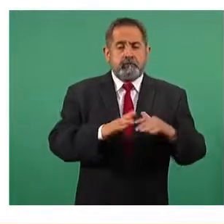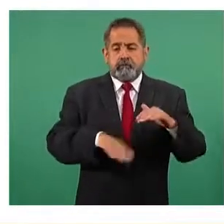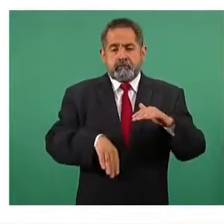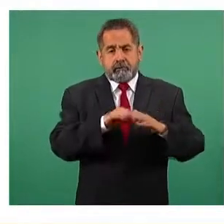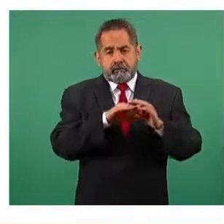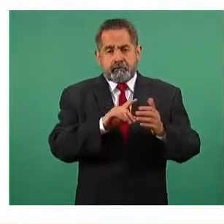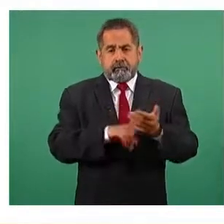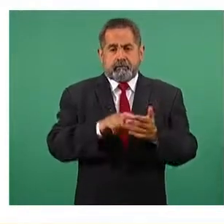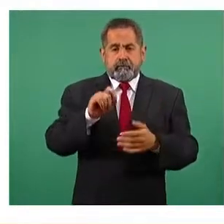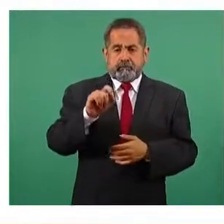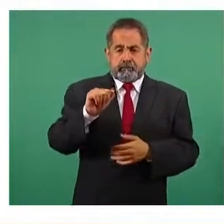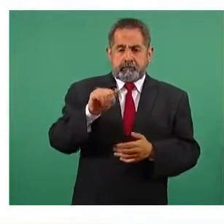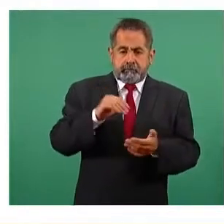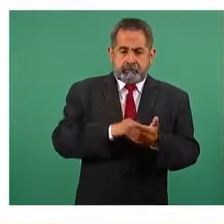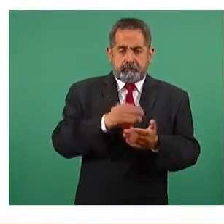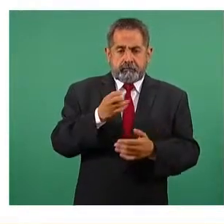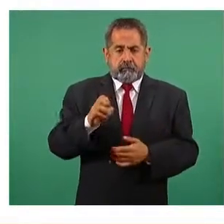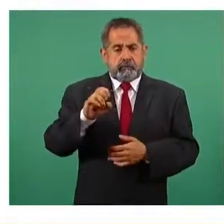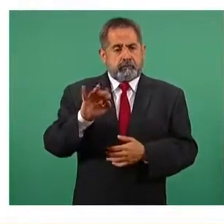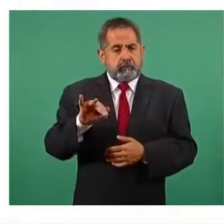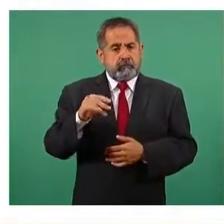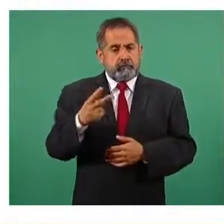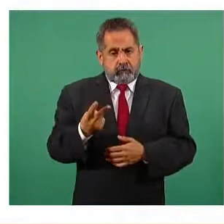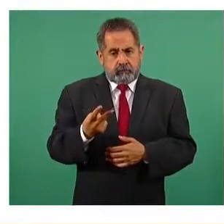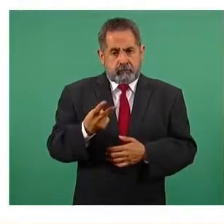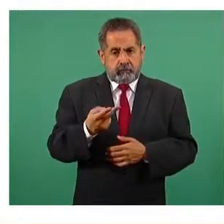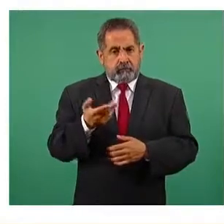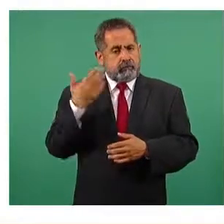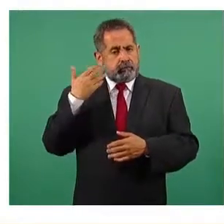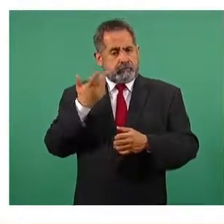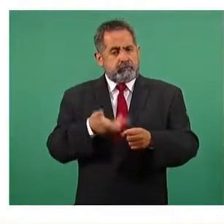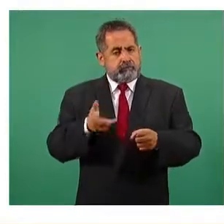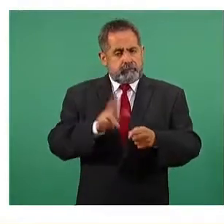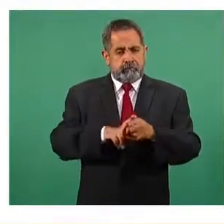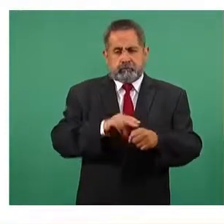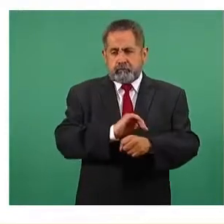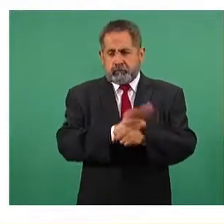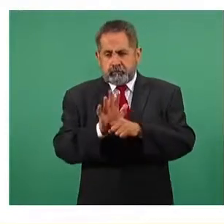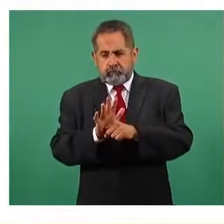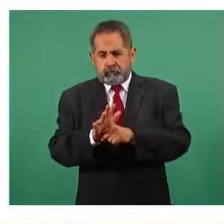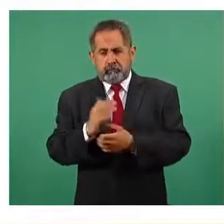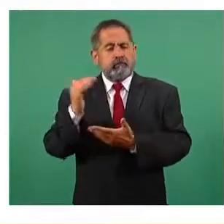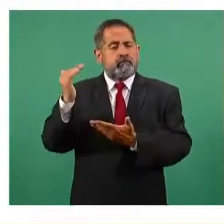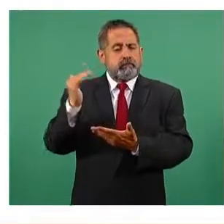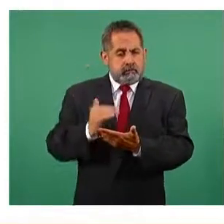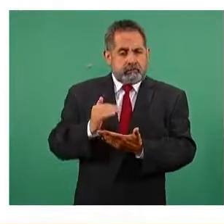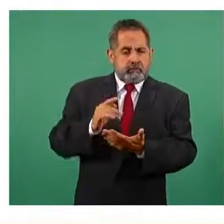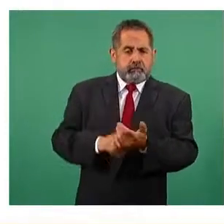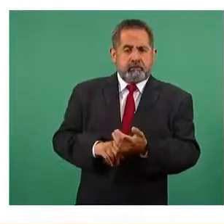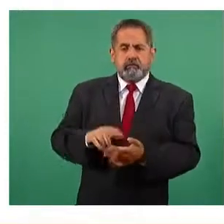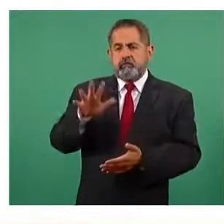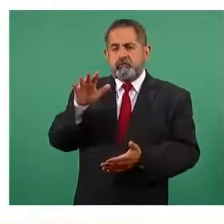de 26.952 personas hospitalizadas por COVID, hemos bajado a